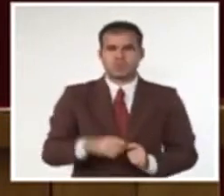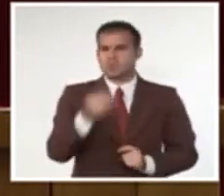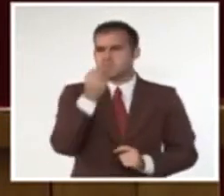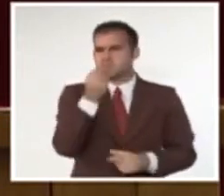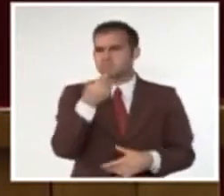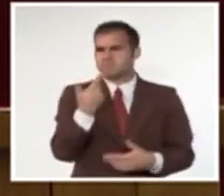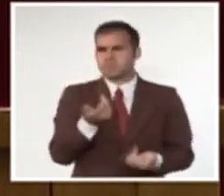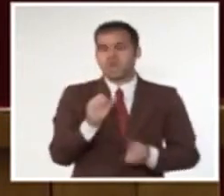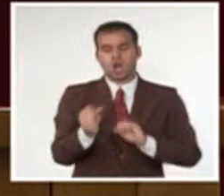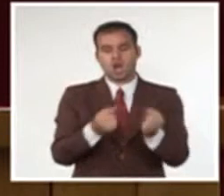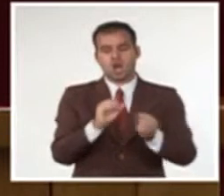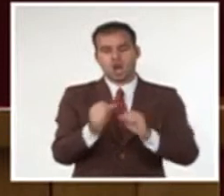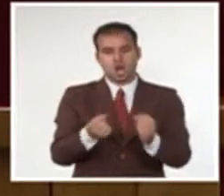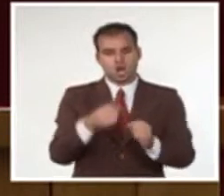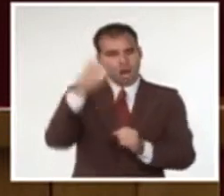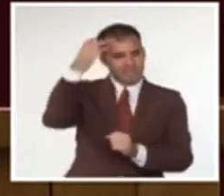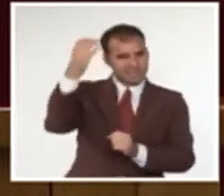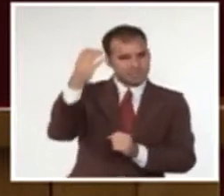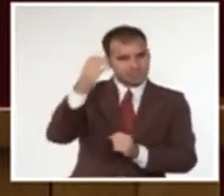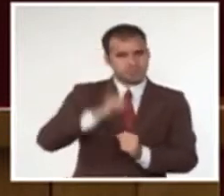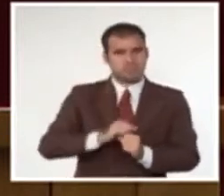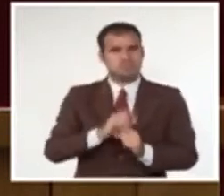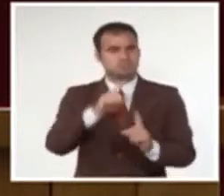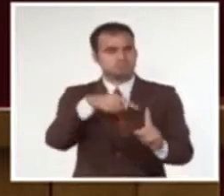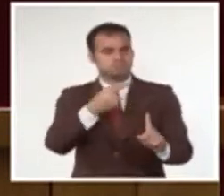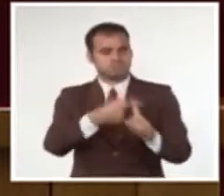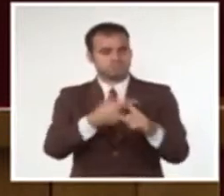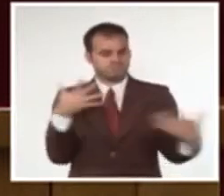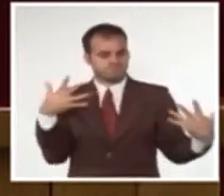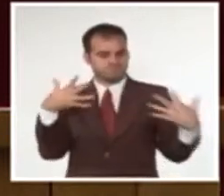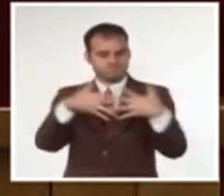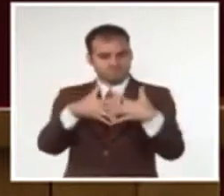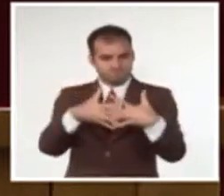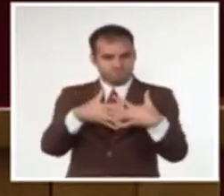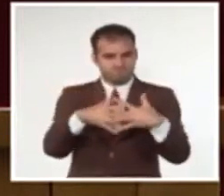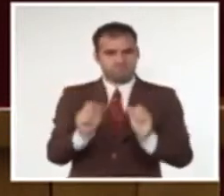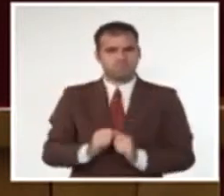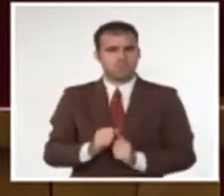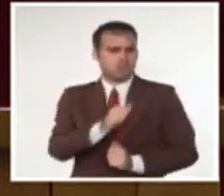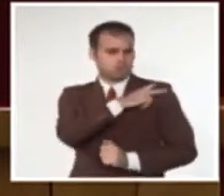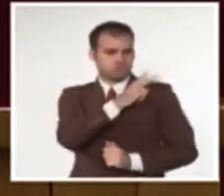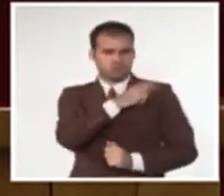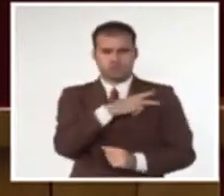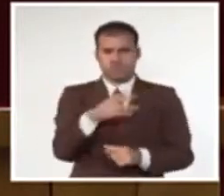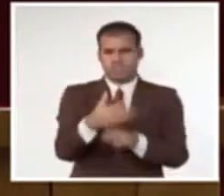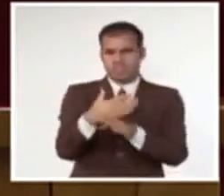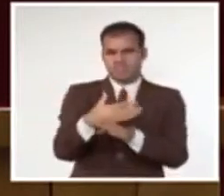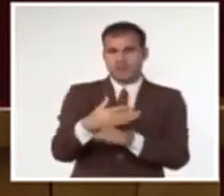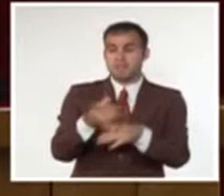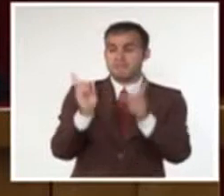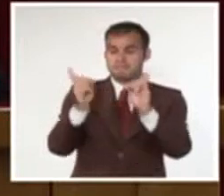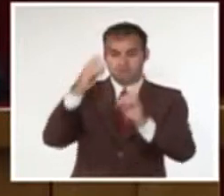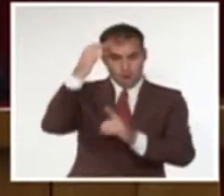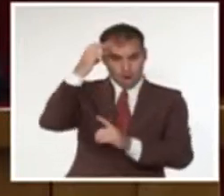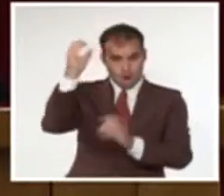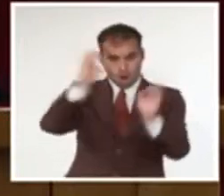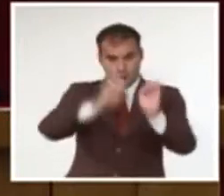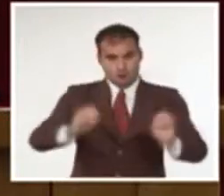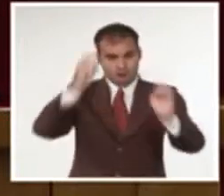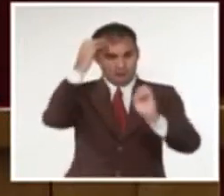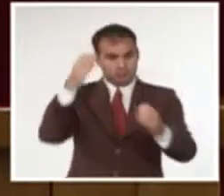el control del poder estatal y de la vinculación permanente de todos los actores del sistema político con el